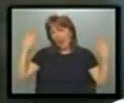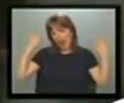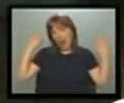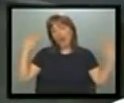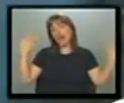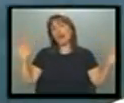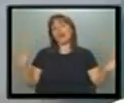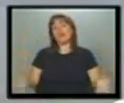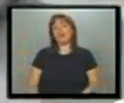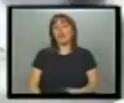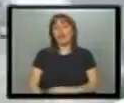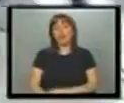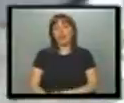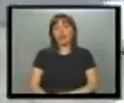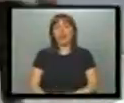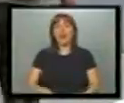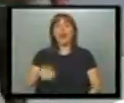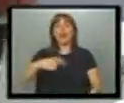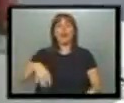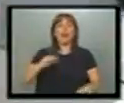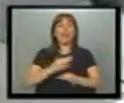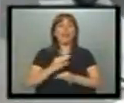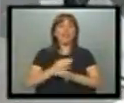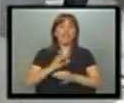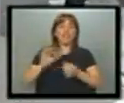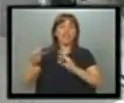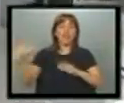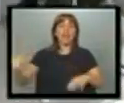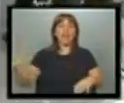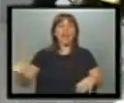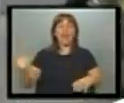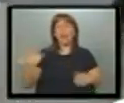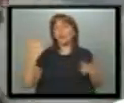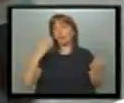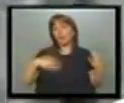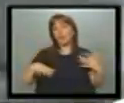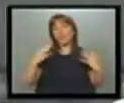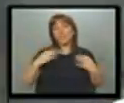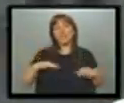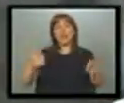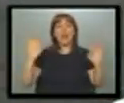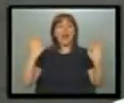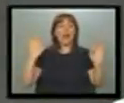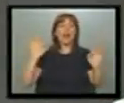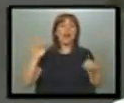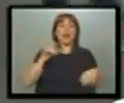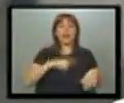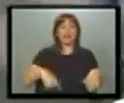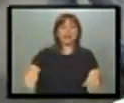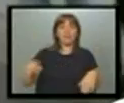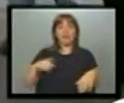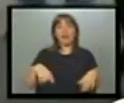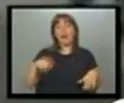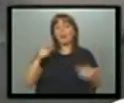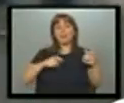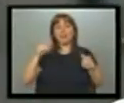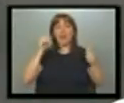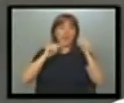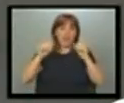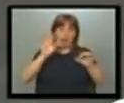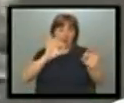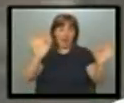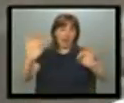muchas familias, hay colegios cerca, por eso, gracias a Dios, ningún herido, ninguna víctima que lamentar, pero sí los destrozos que